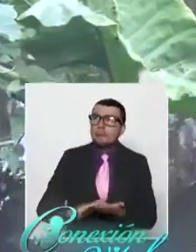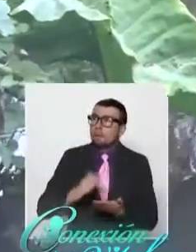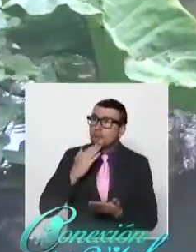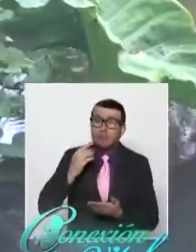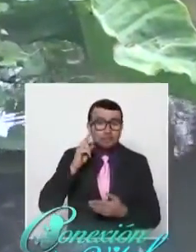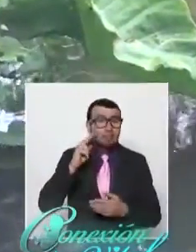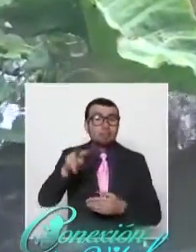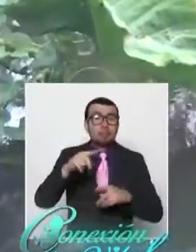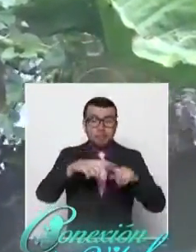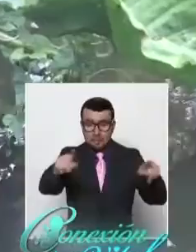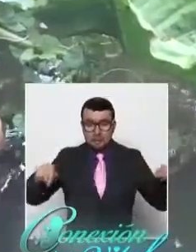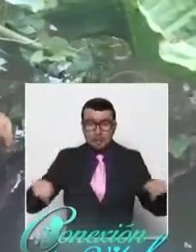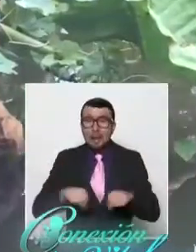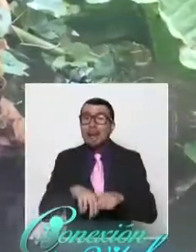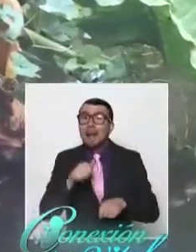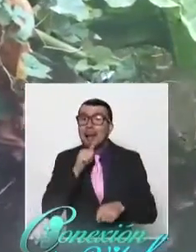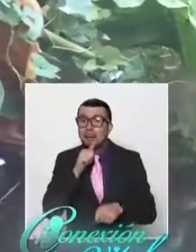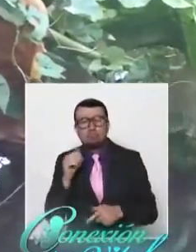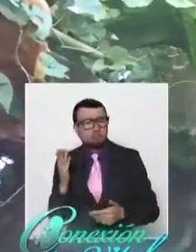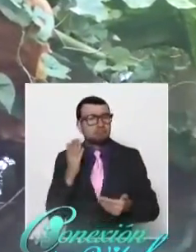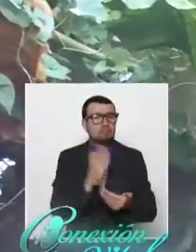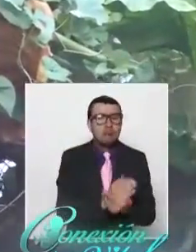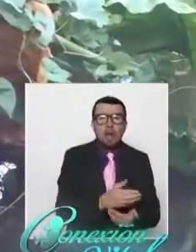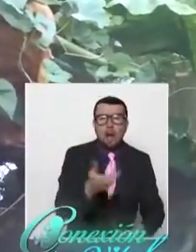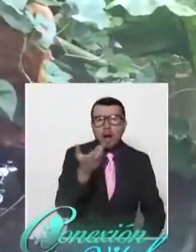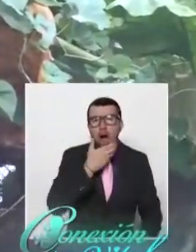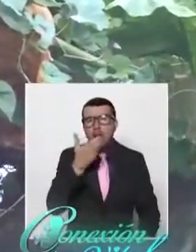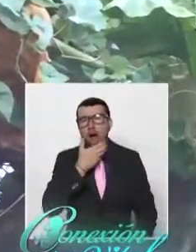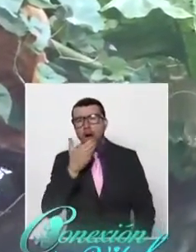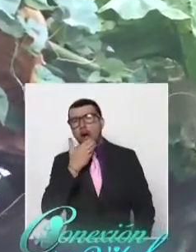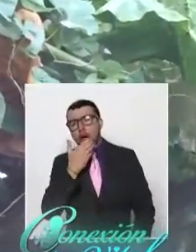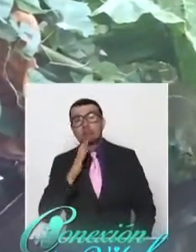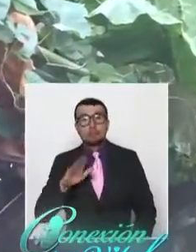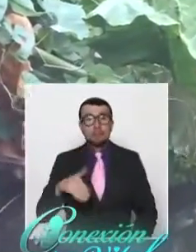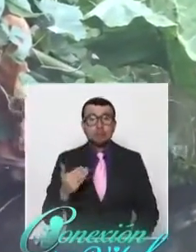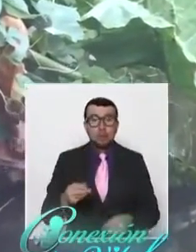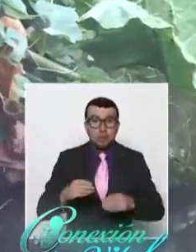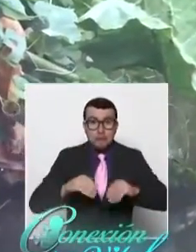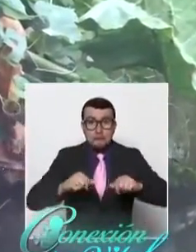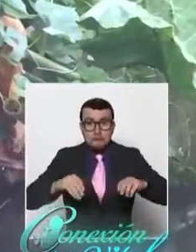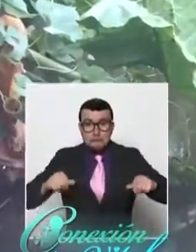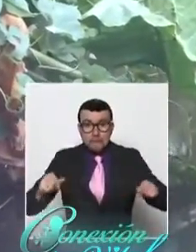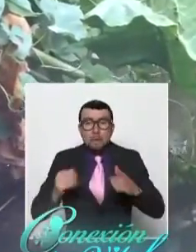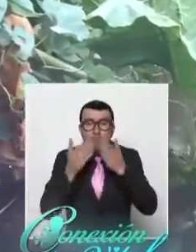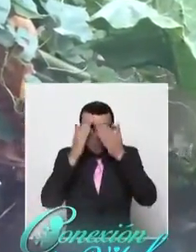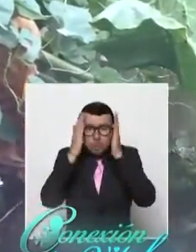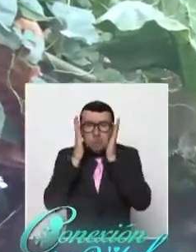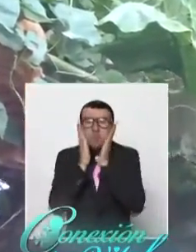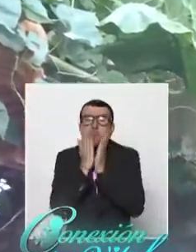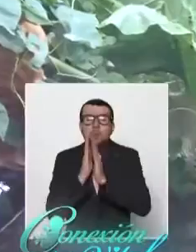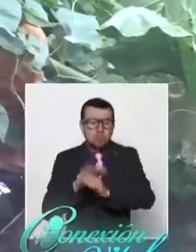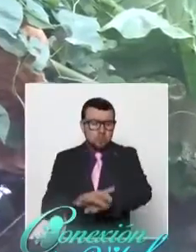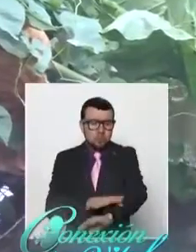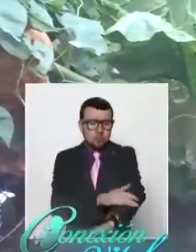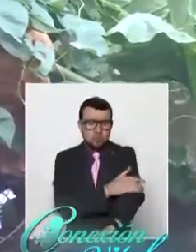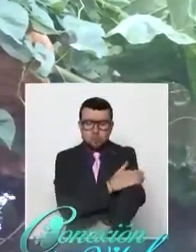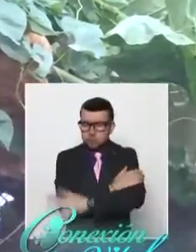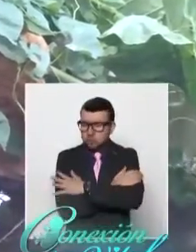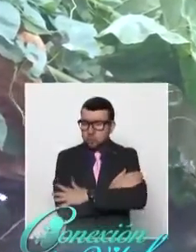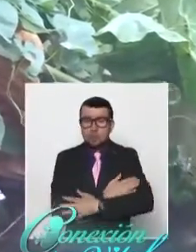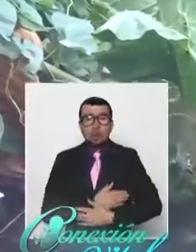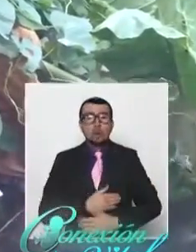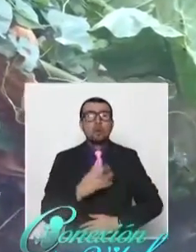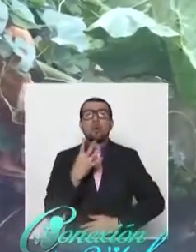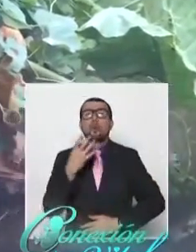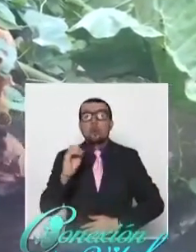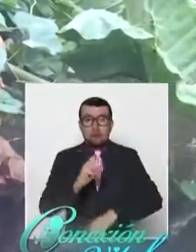llega a los baños turcos, luego se le aplica arcilla en todo el cuerpo durante un tiempo de 40 minutos que